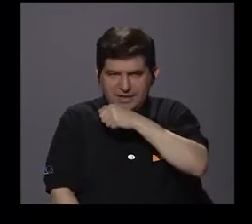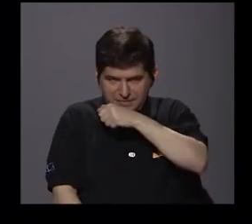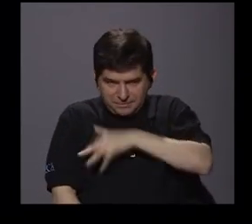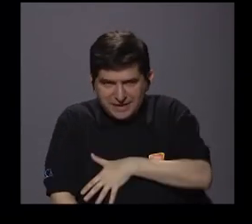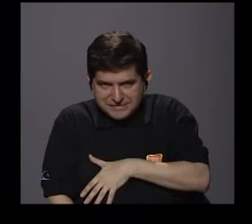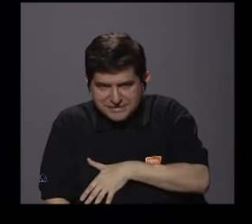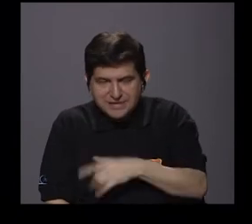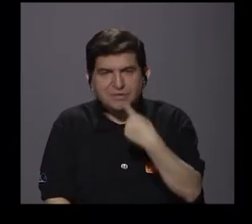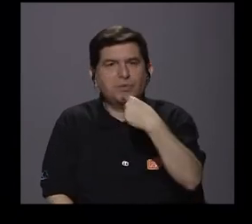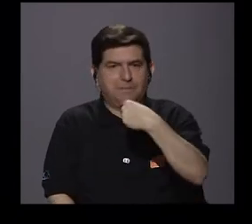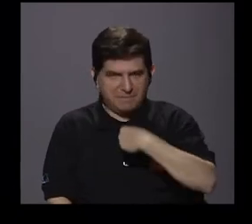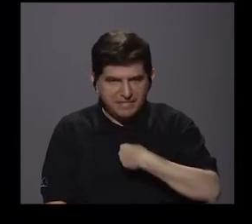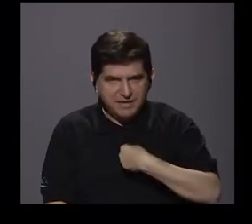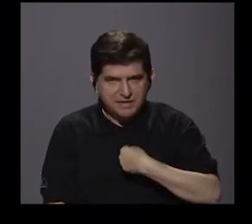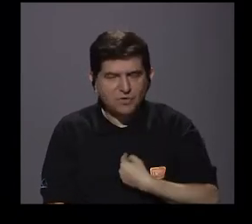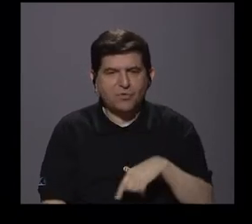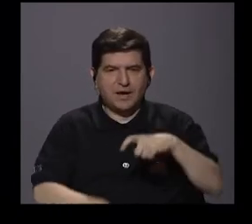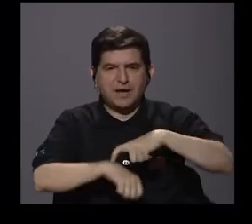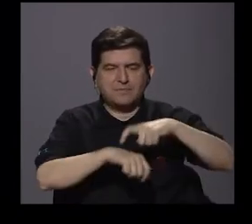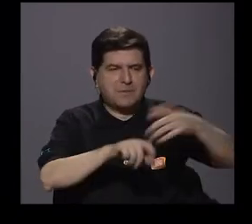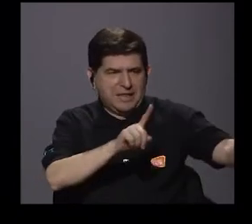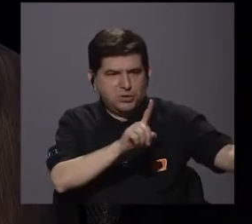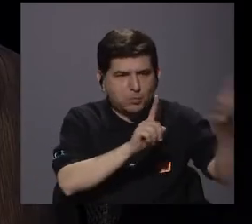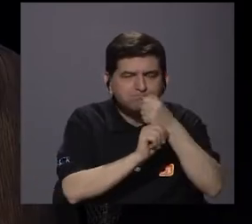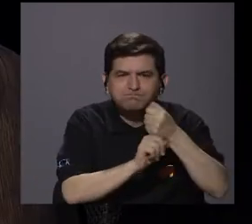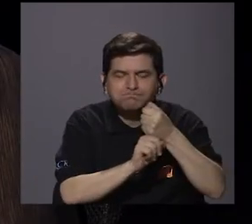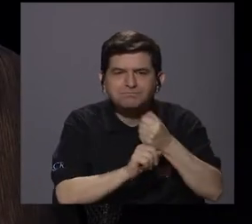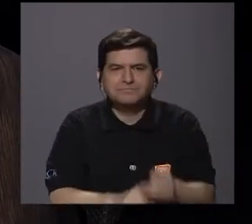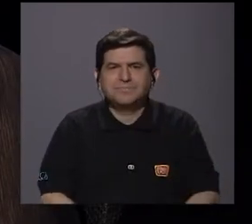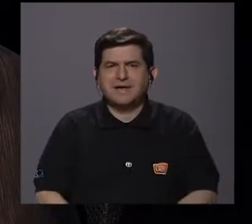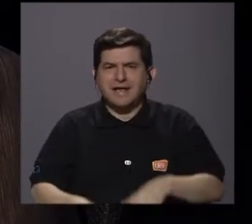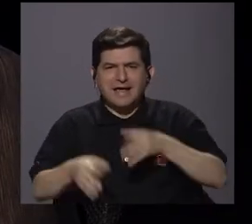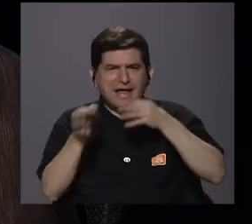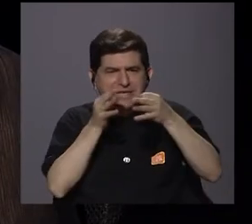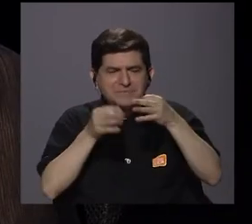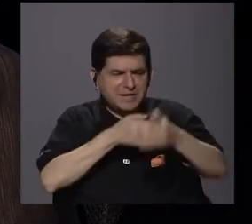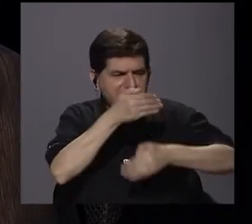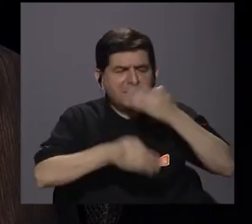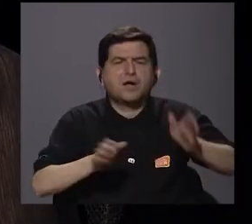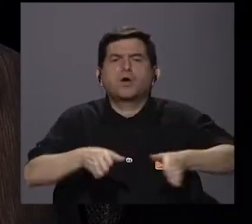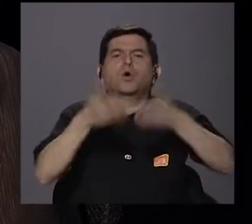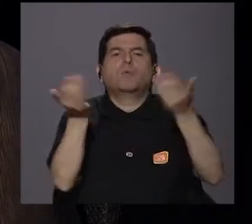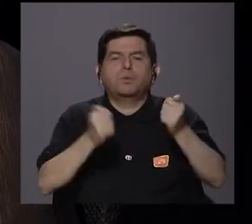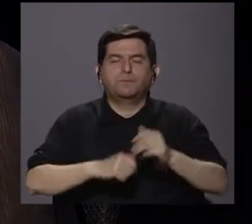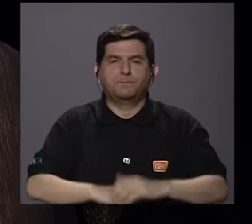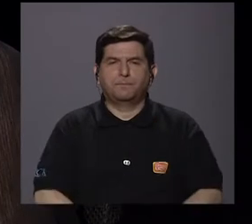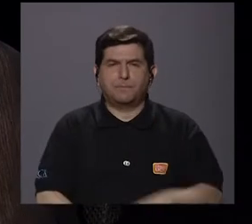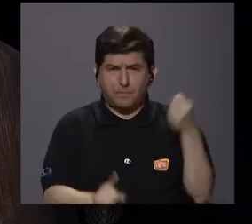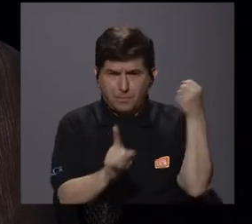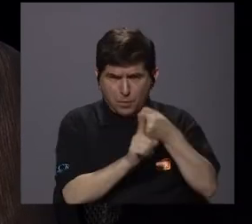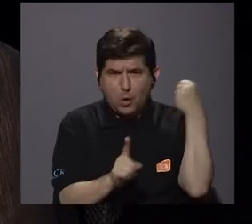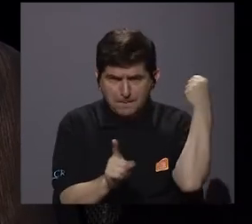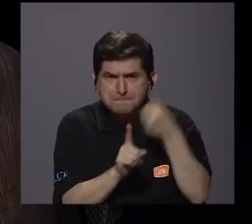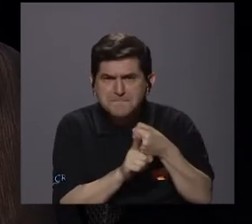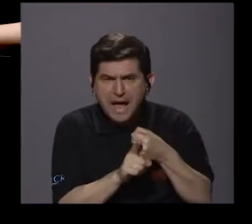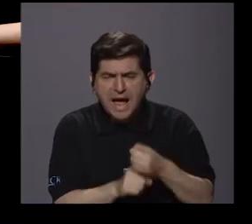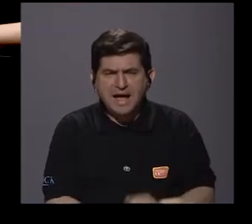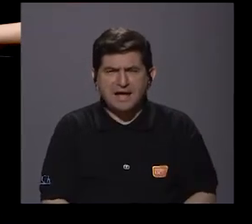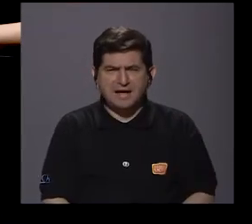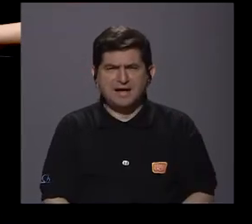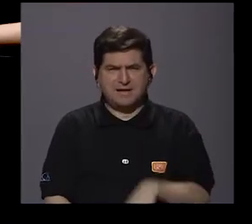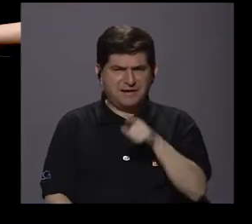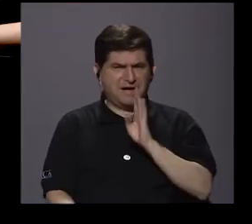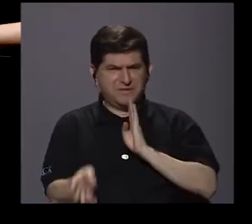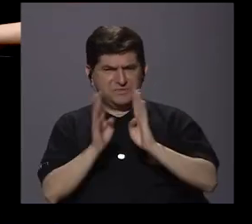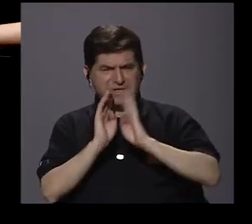palestino, como me dice usted, es arrestada. Cuénteme los detalles de cómo fue arrestada. ¿La golpearon? ¿La trataron